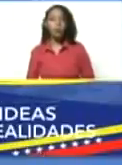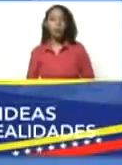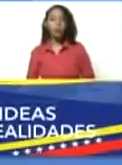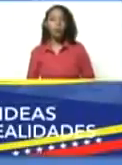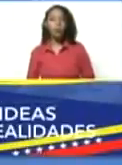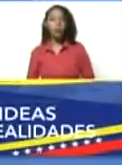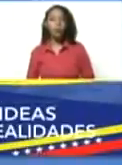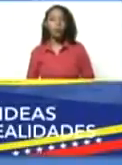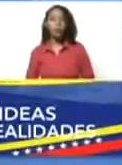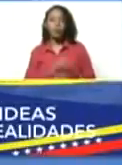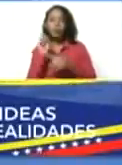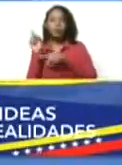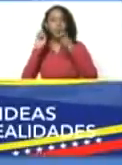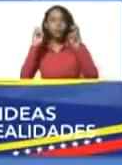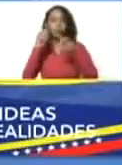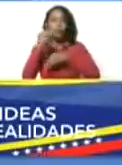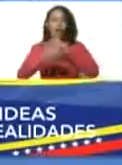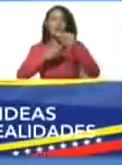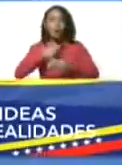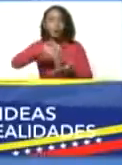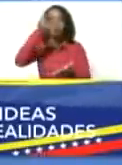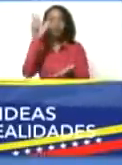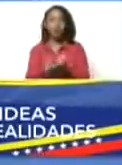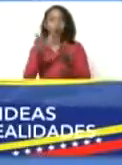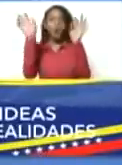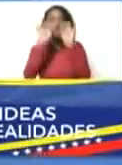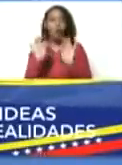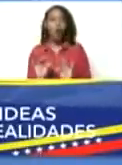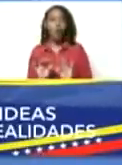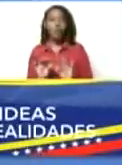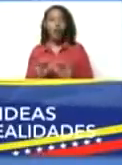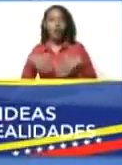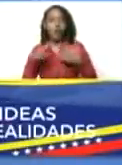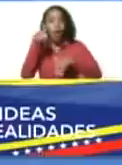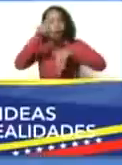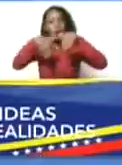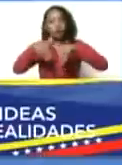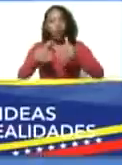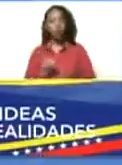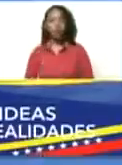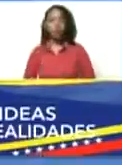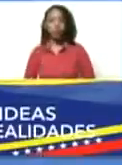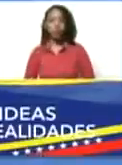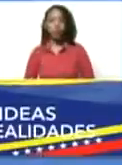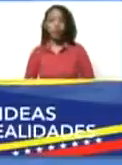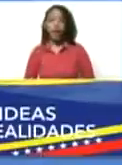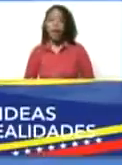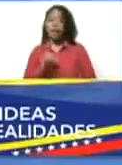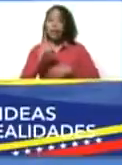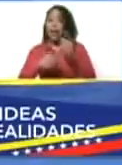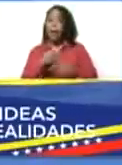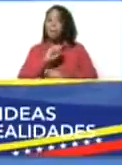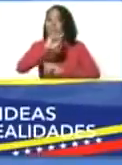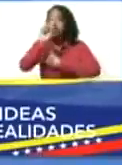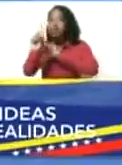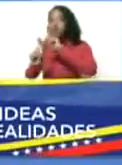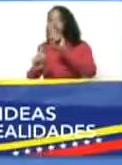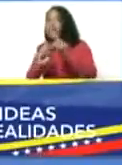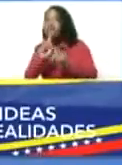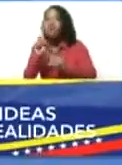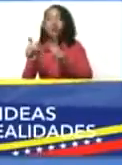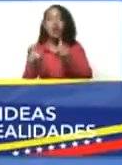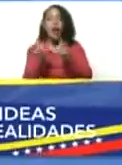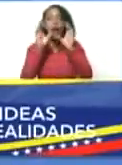Las condiciones nos llevaron a aprobar un método, una metódica de elección, de consulta